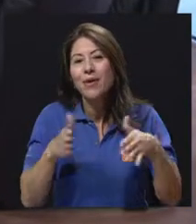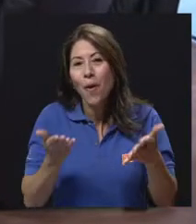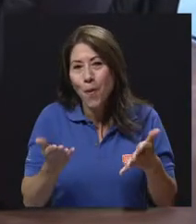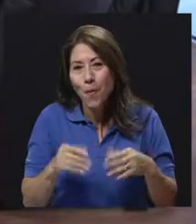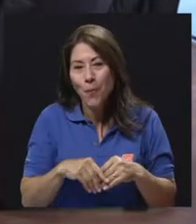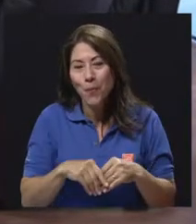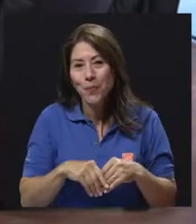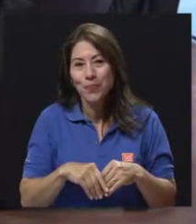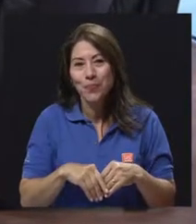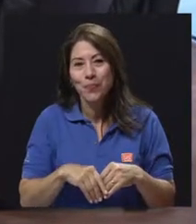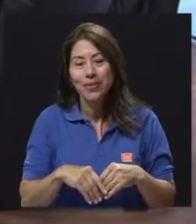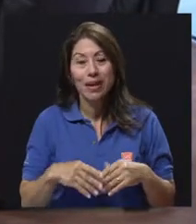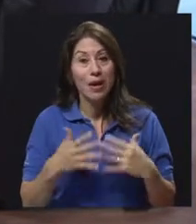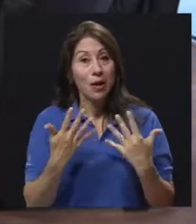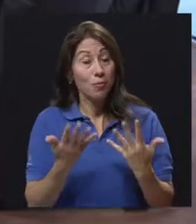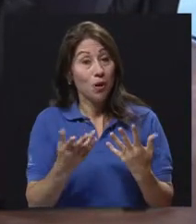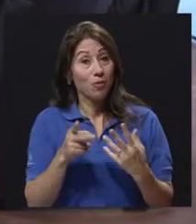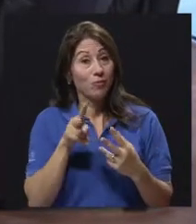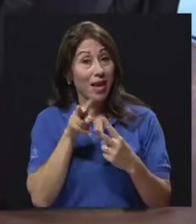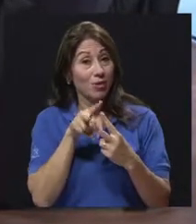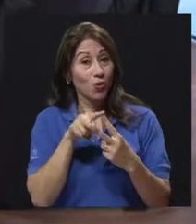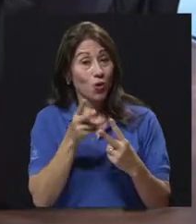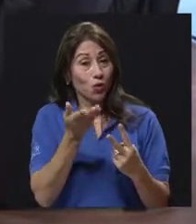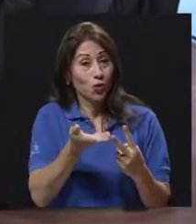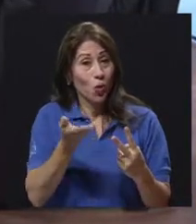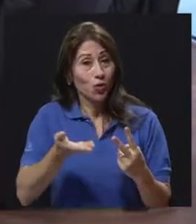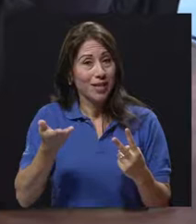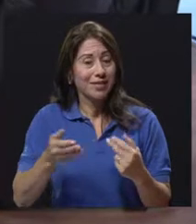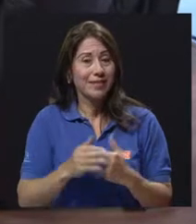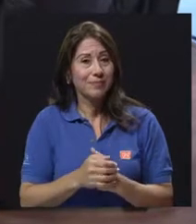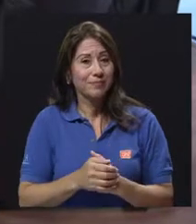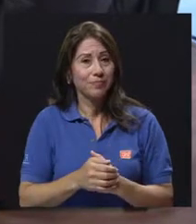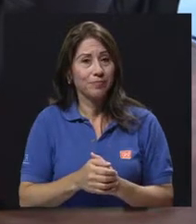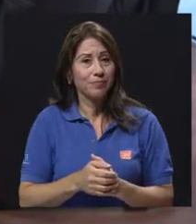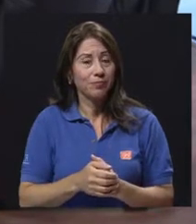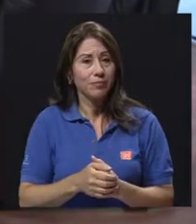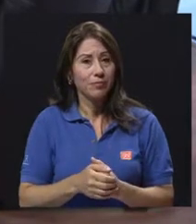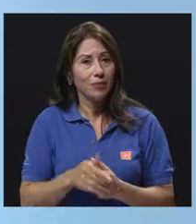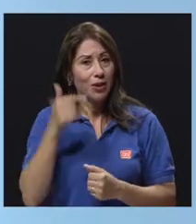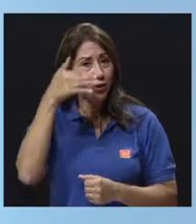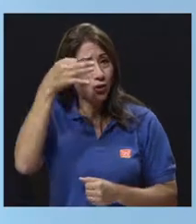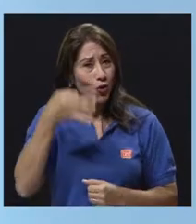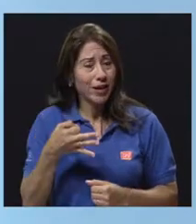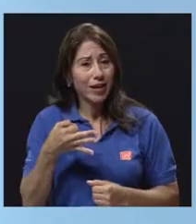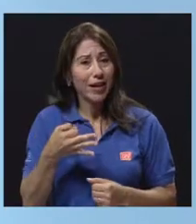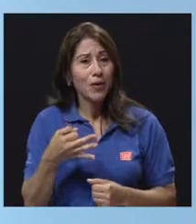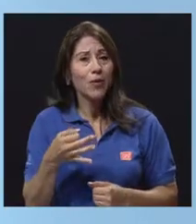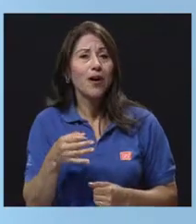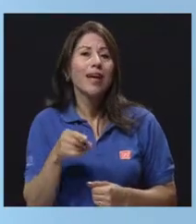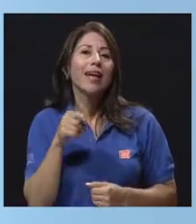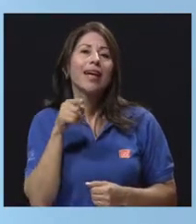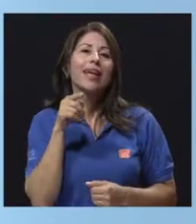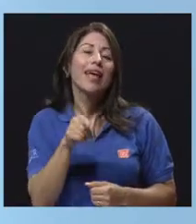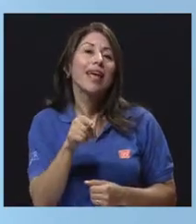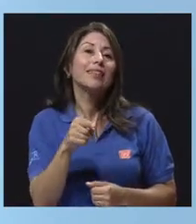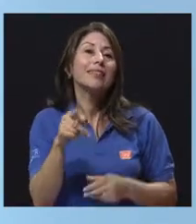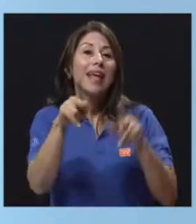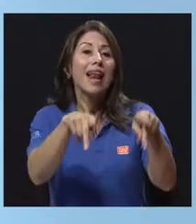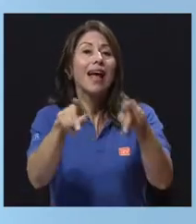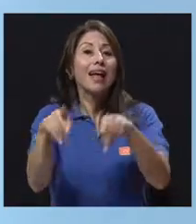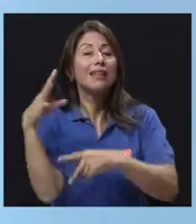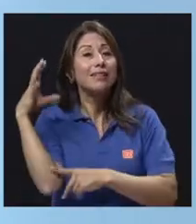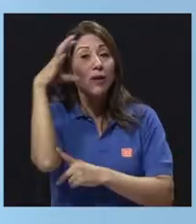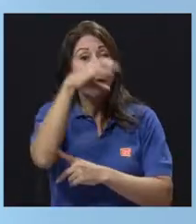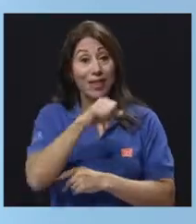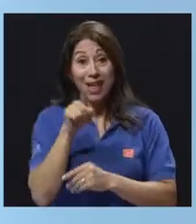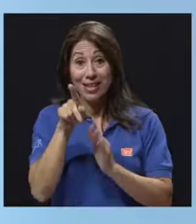bueno, ahí son dos cosas, ¿verdad? Uno, creo que es también exponerle a la gente que no es un documental solo